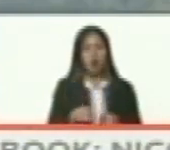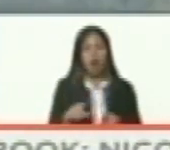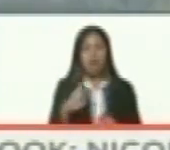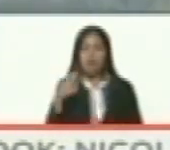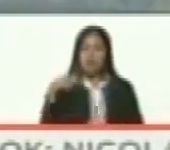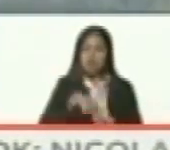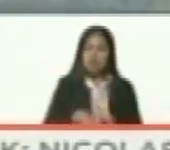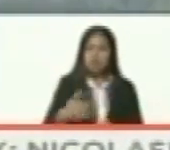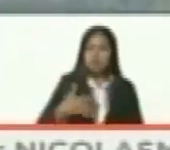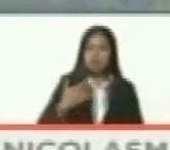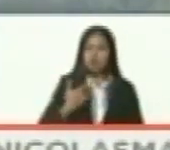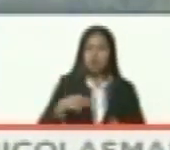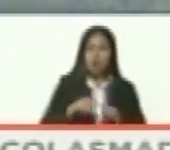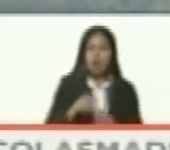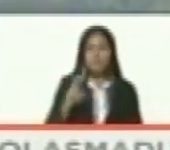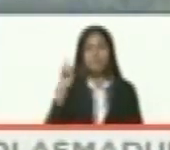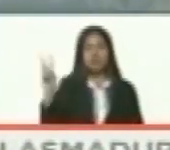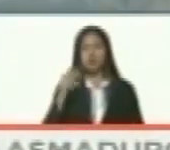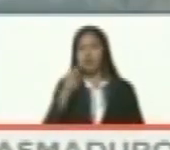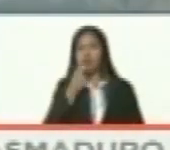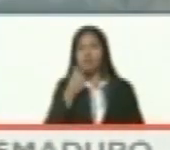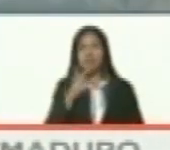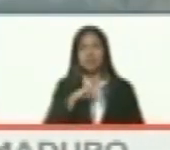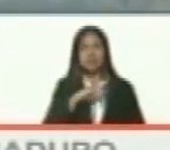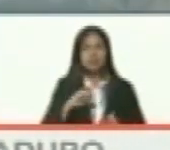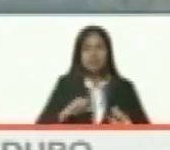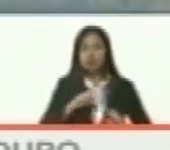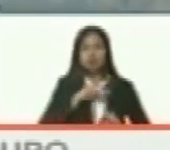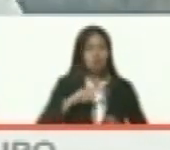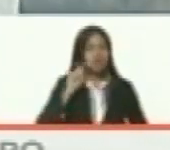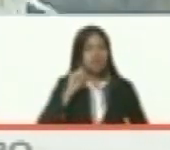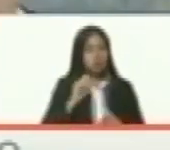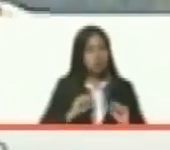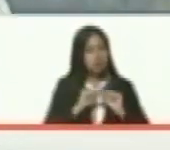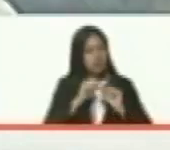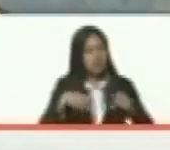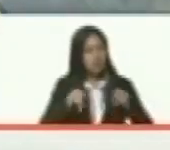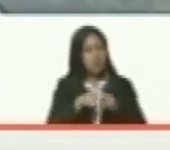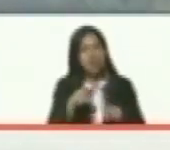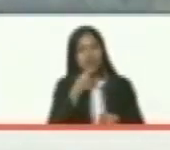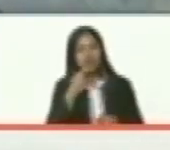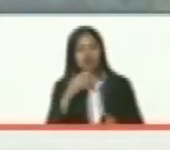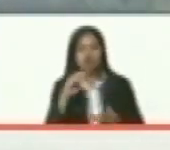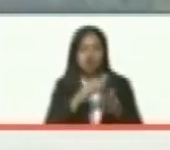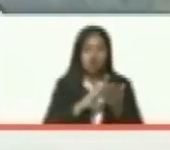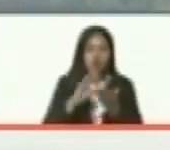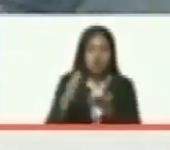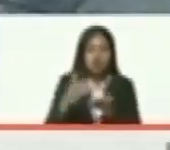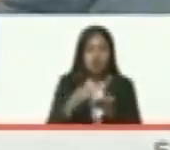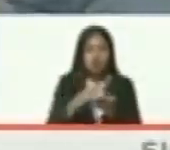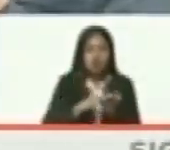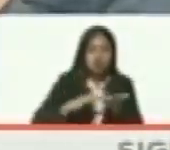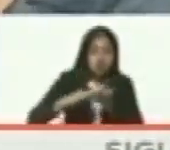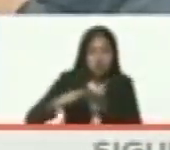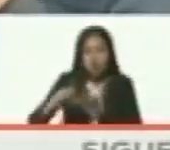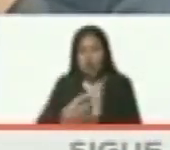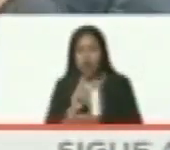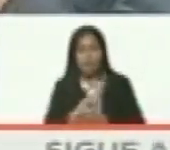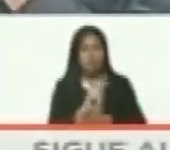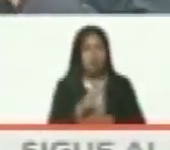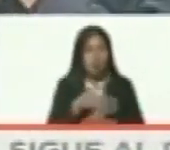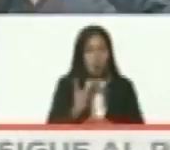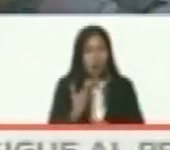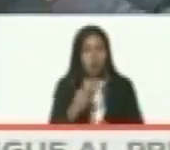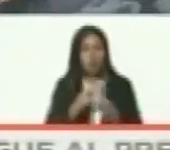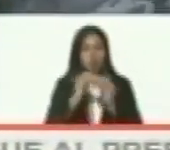dentro, que Venezuela es bella y queremos mantenerla bella para siempre, recuperar todo lo que sea objeto de